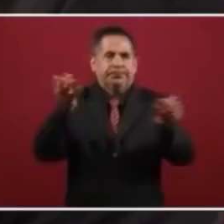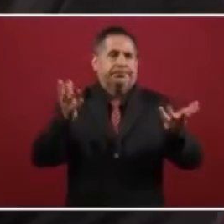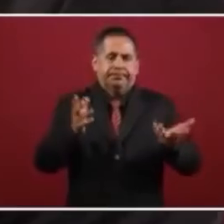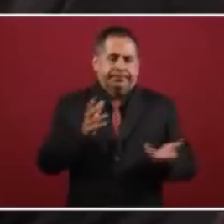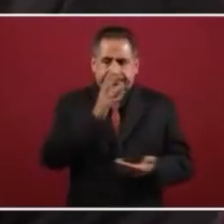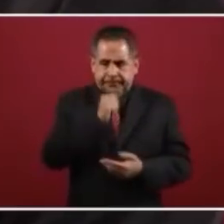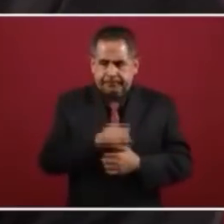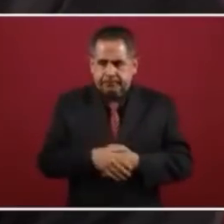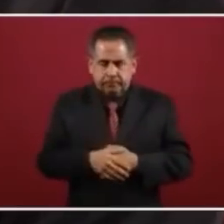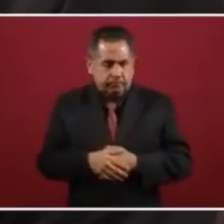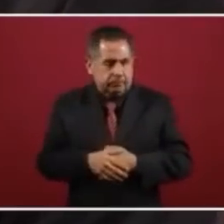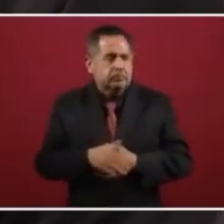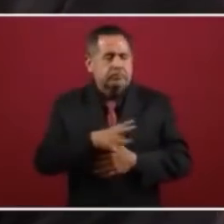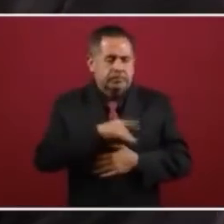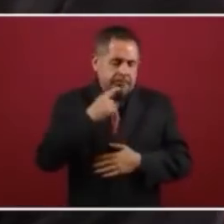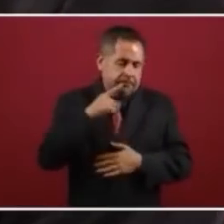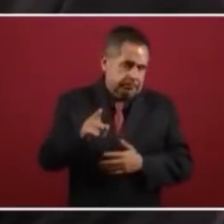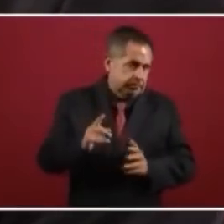en el Poder Judicial,